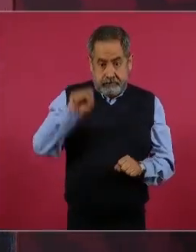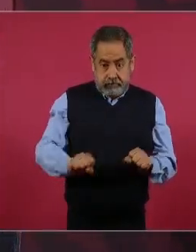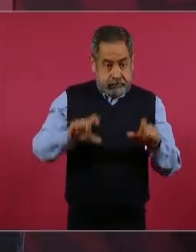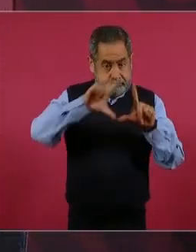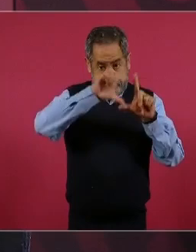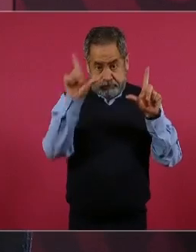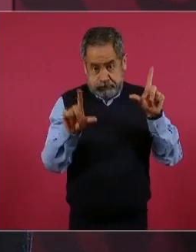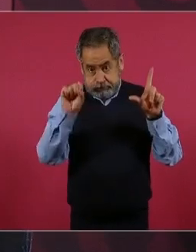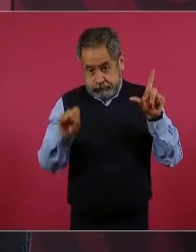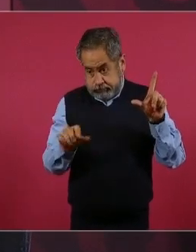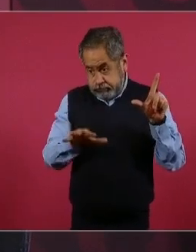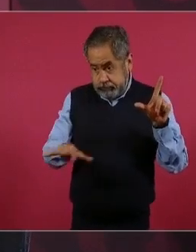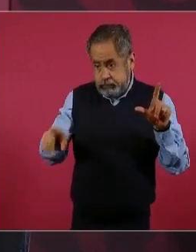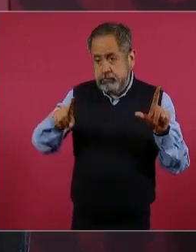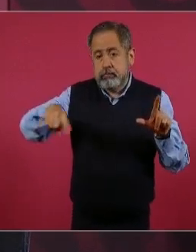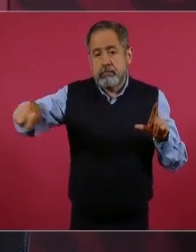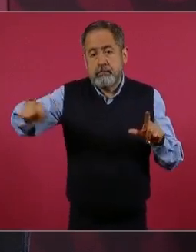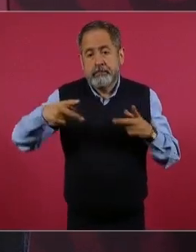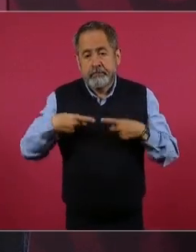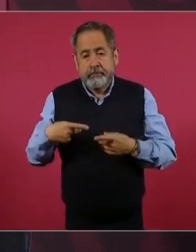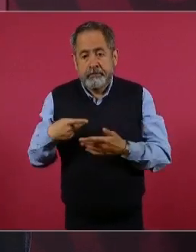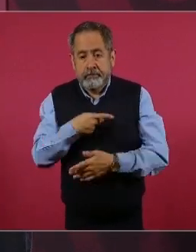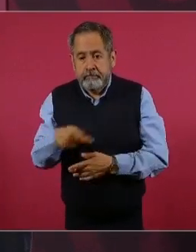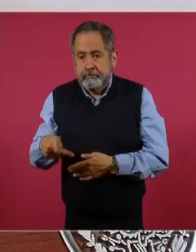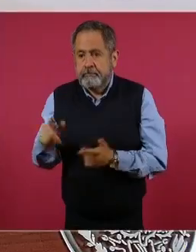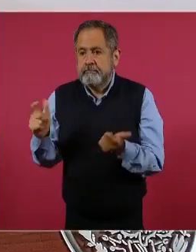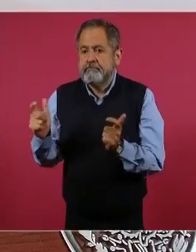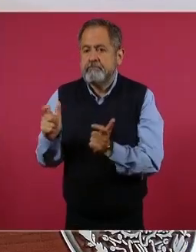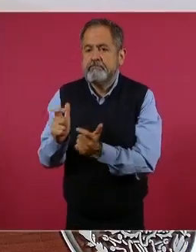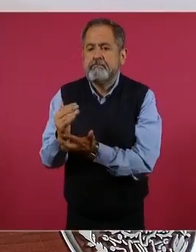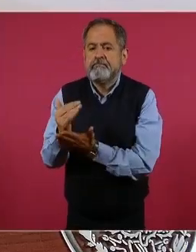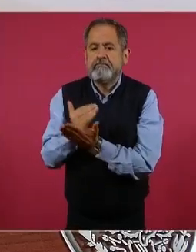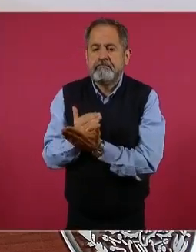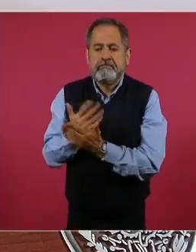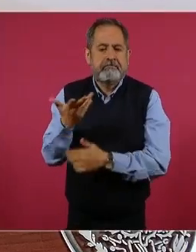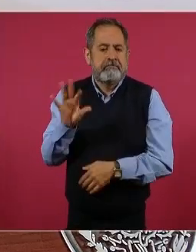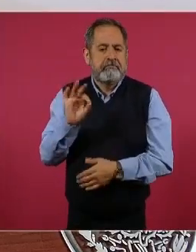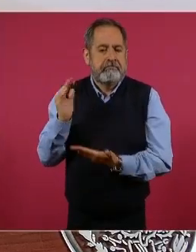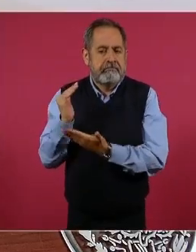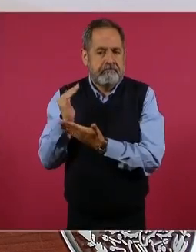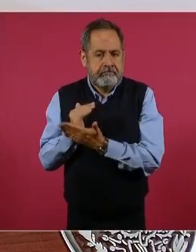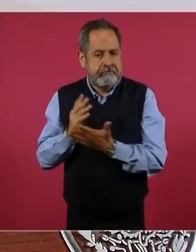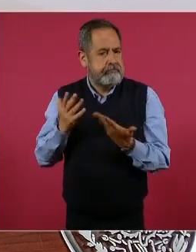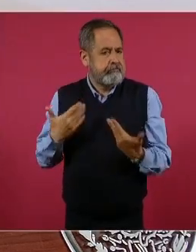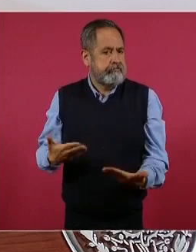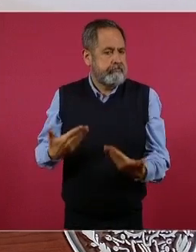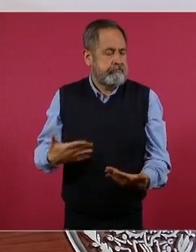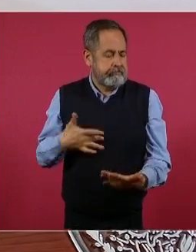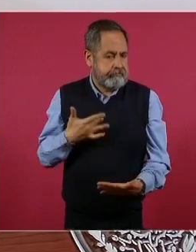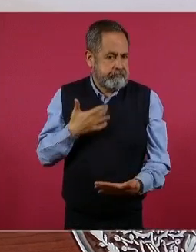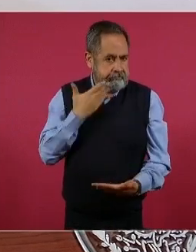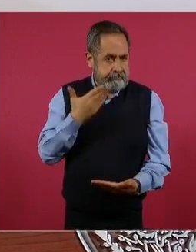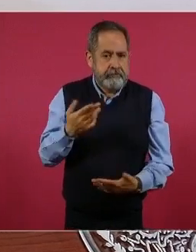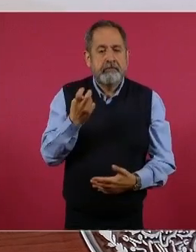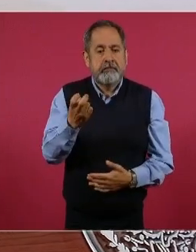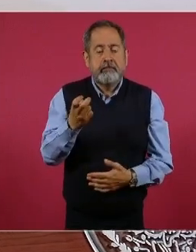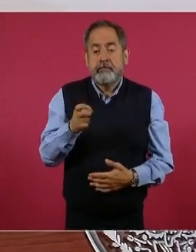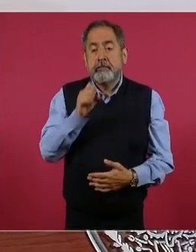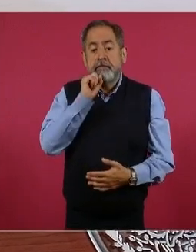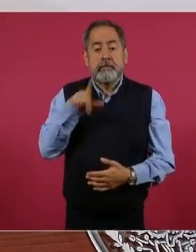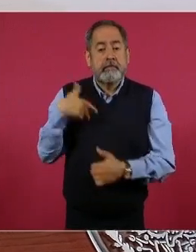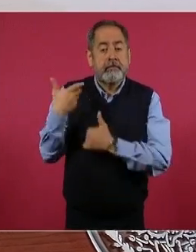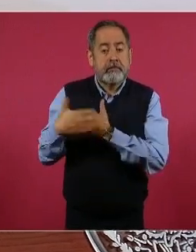la pobreza. Entonces, estamos muy satisfechos con eso y la